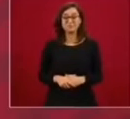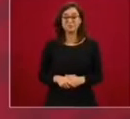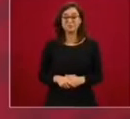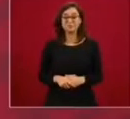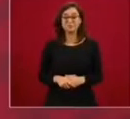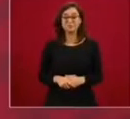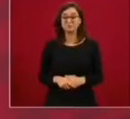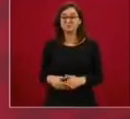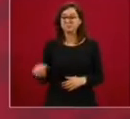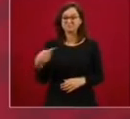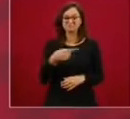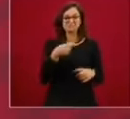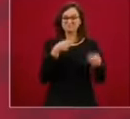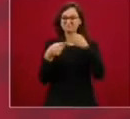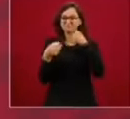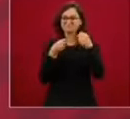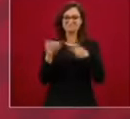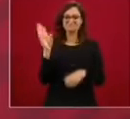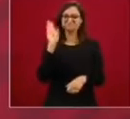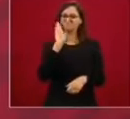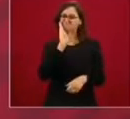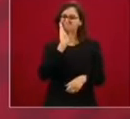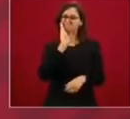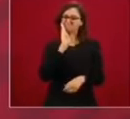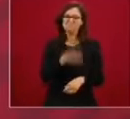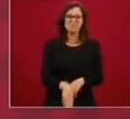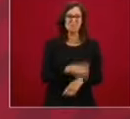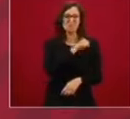es periodismo vil